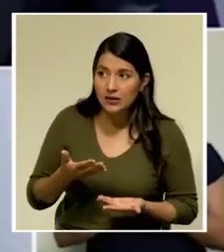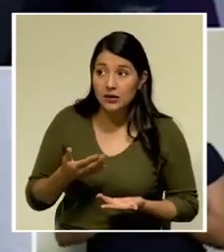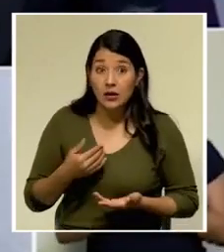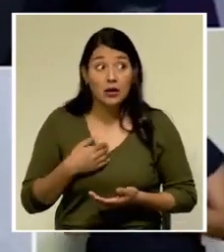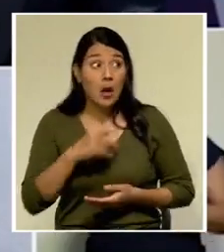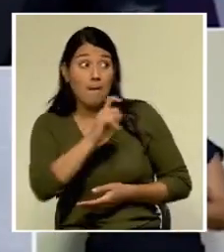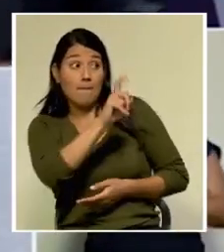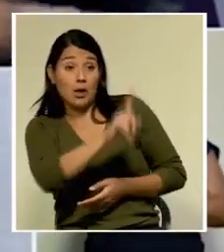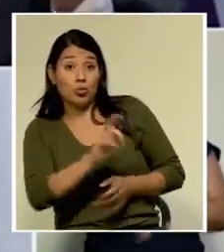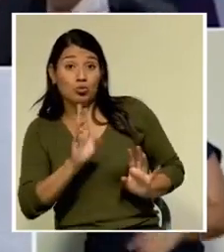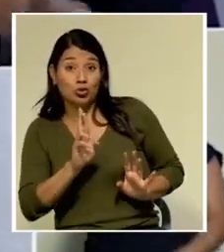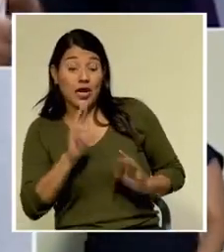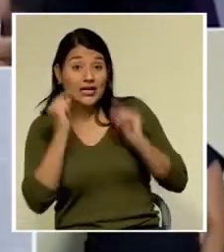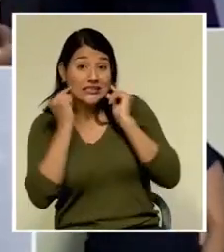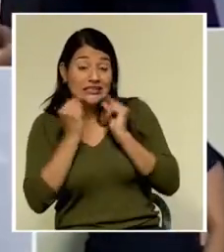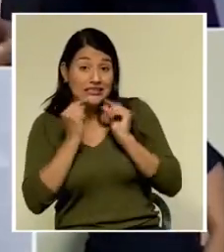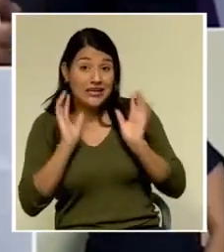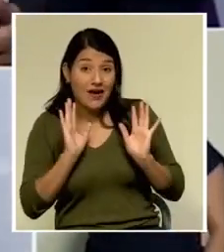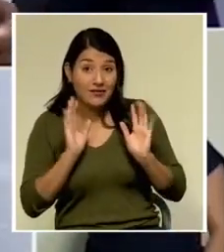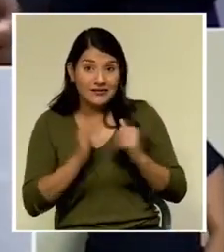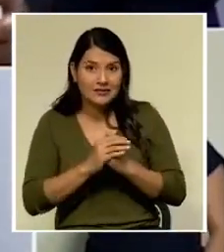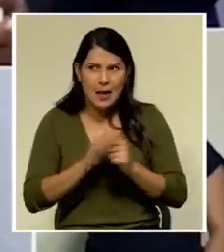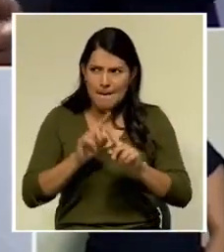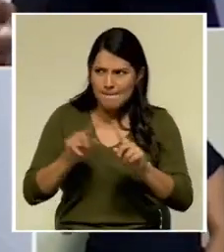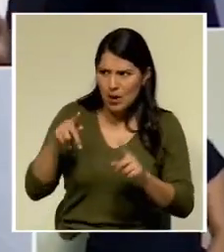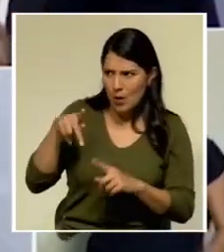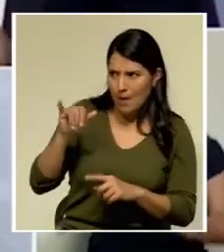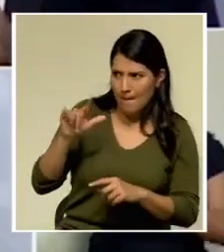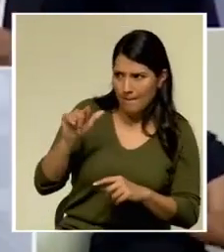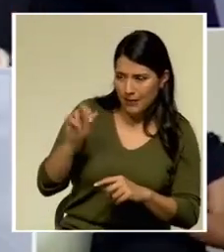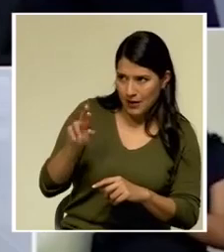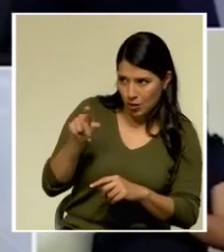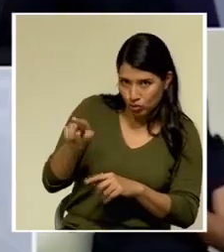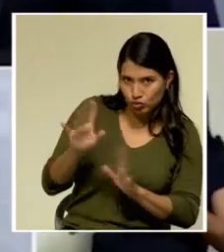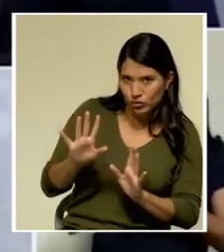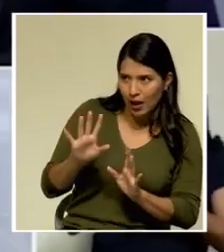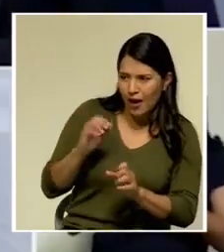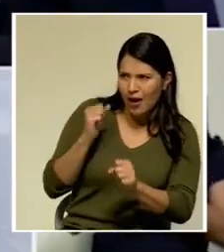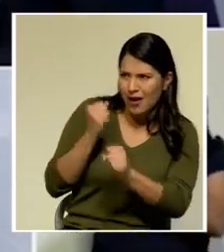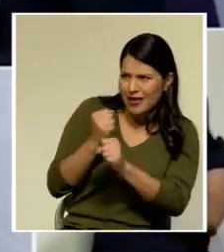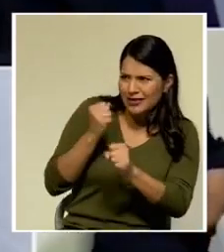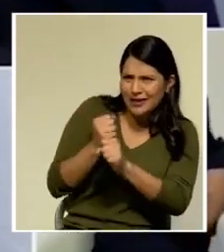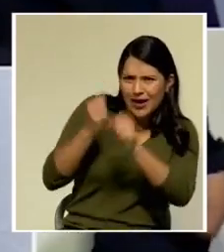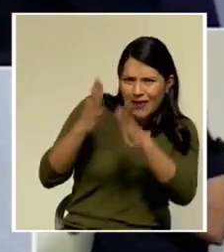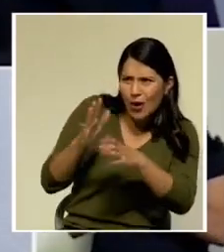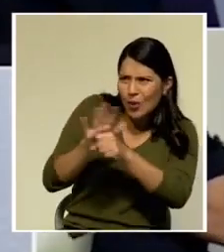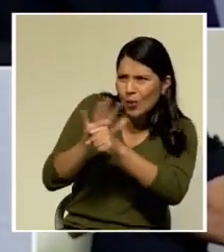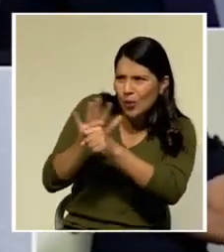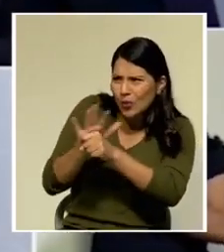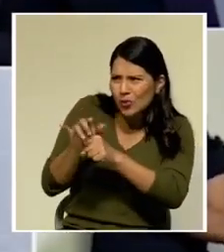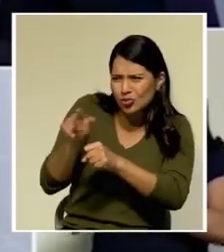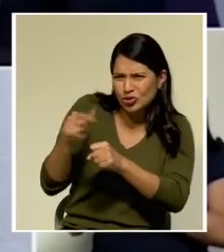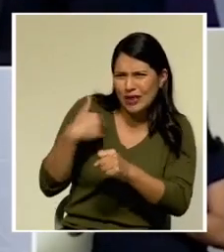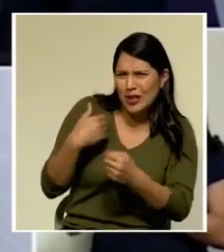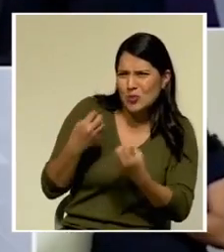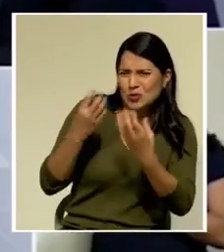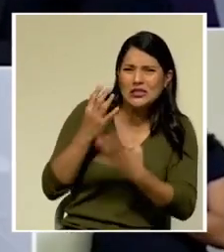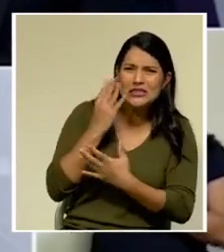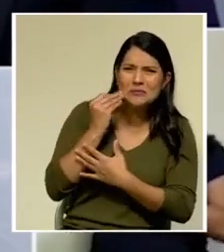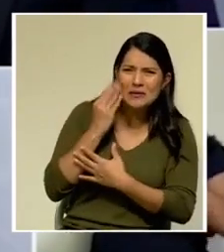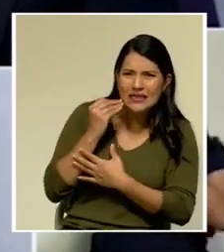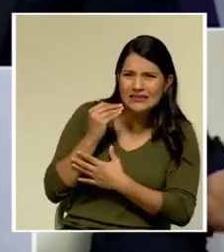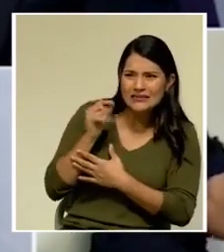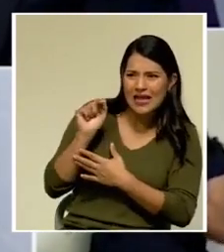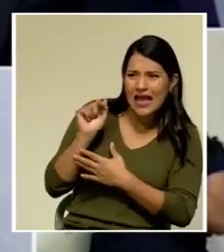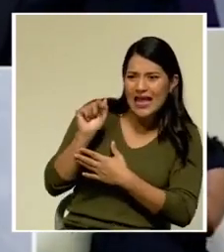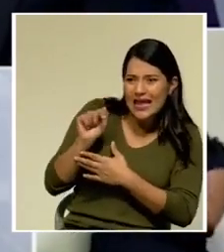que preguntárselo a don Rodrigo Chávez. Doña Pilar, usted es tan oficiosa y ha andado tanto por estos caminos que son tan complicados, sí, tan